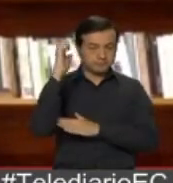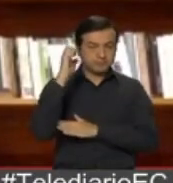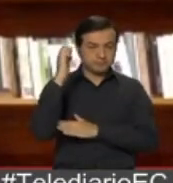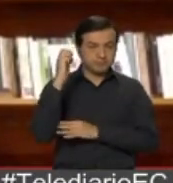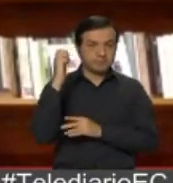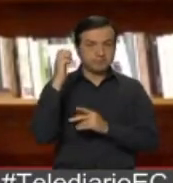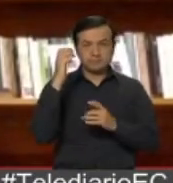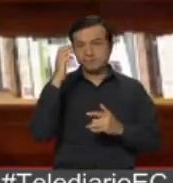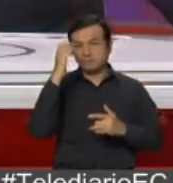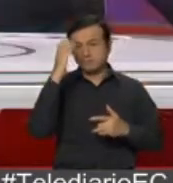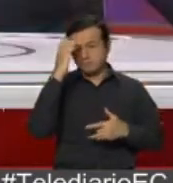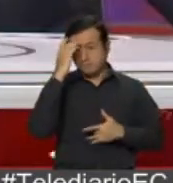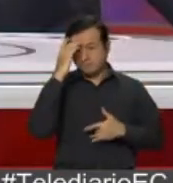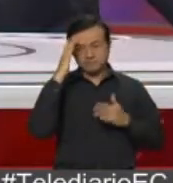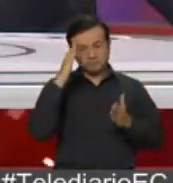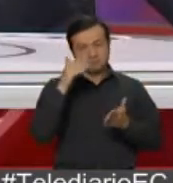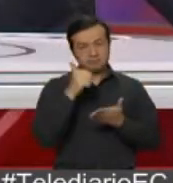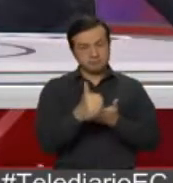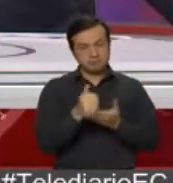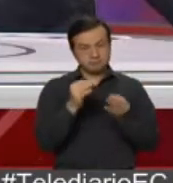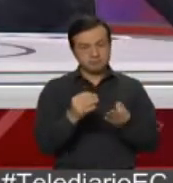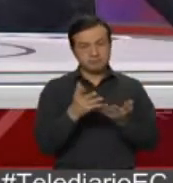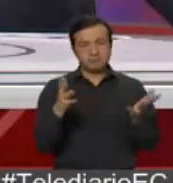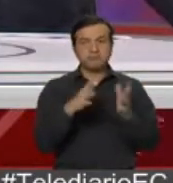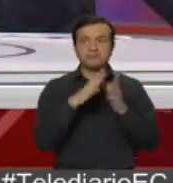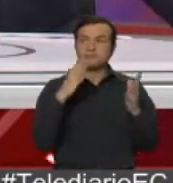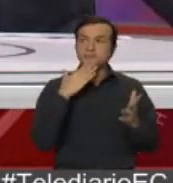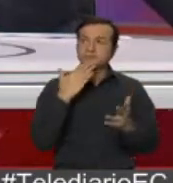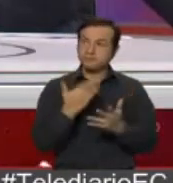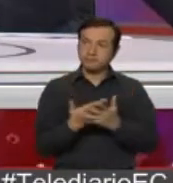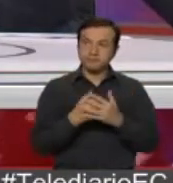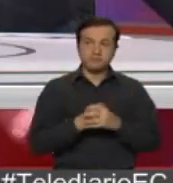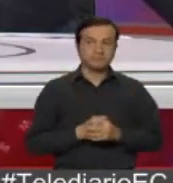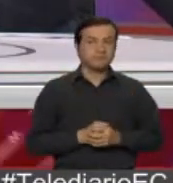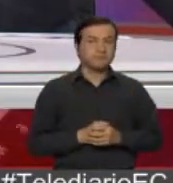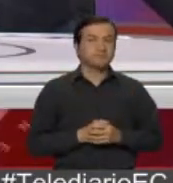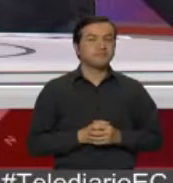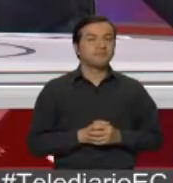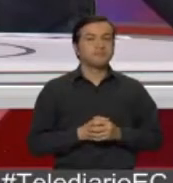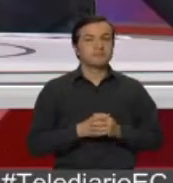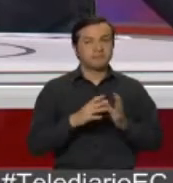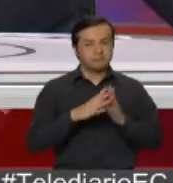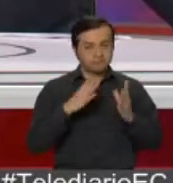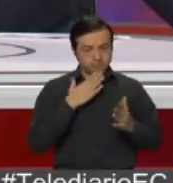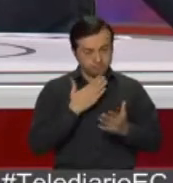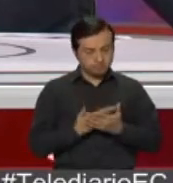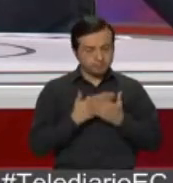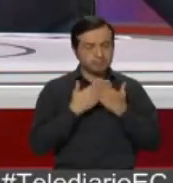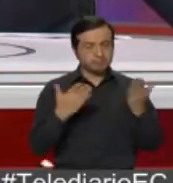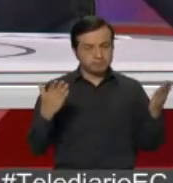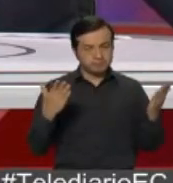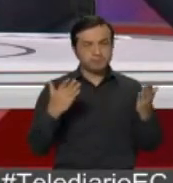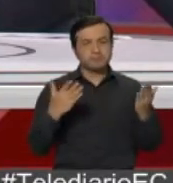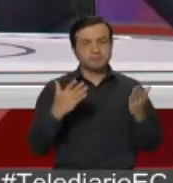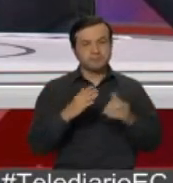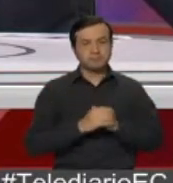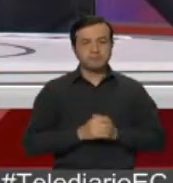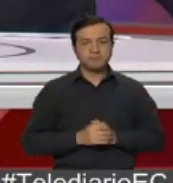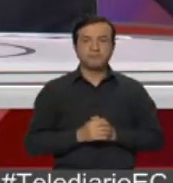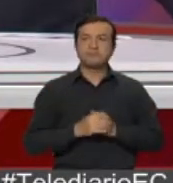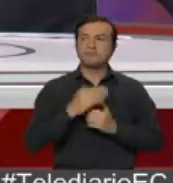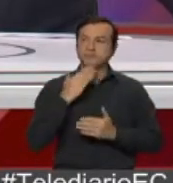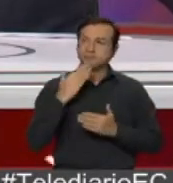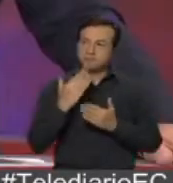estamos atravesando. Gracias, ministro Hurtado, por la información compartida. Muchas gracias a usted, Fabricio. Muy gentil, muy amable.